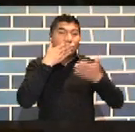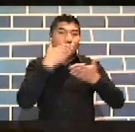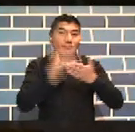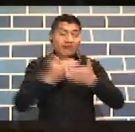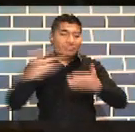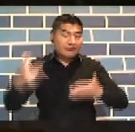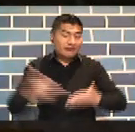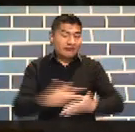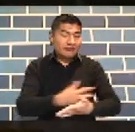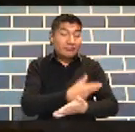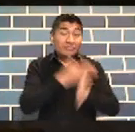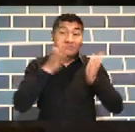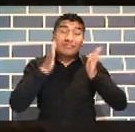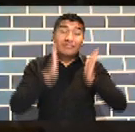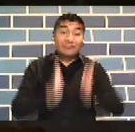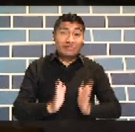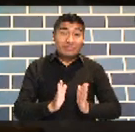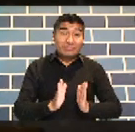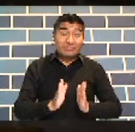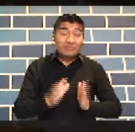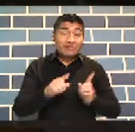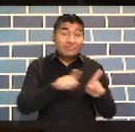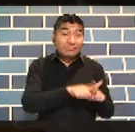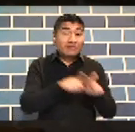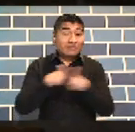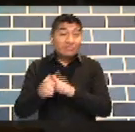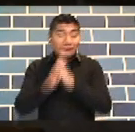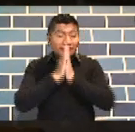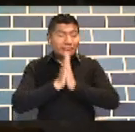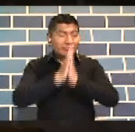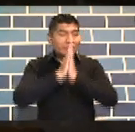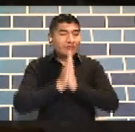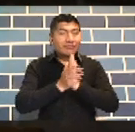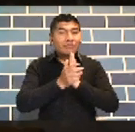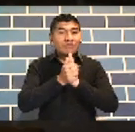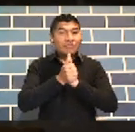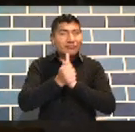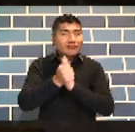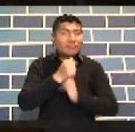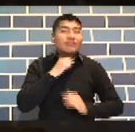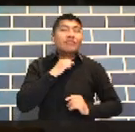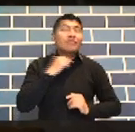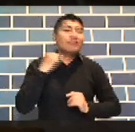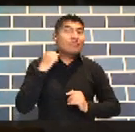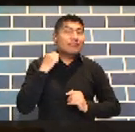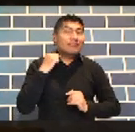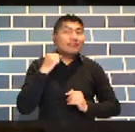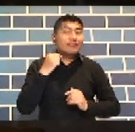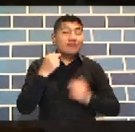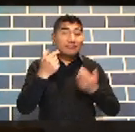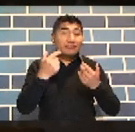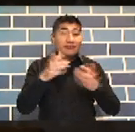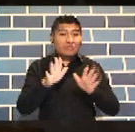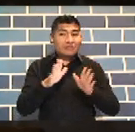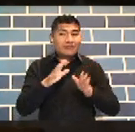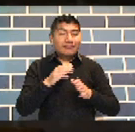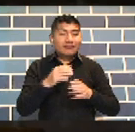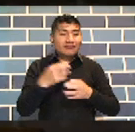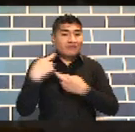pastor y por ende a la oración por las vocaciones consagradas y de manera especial al